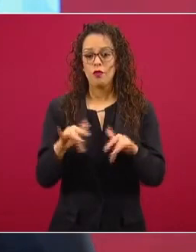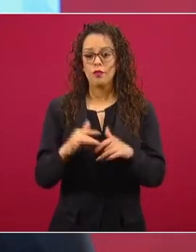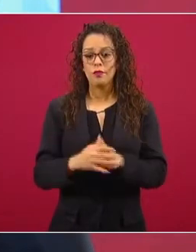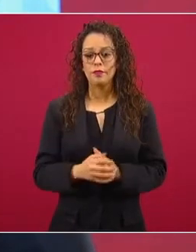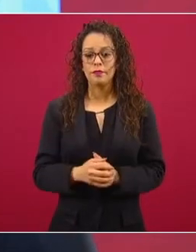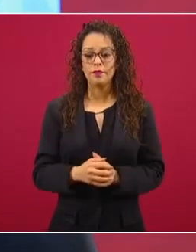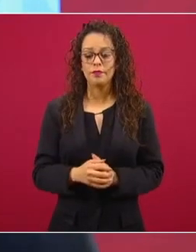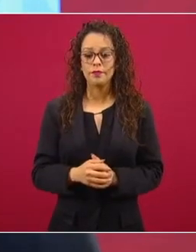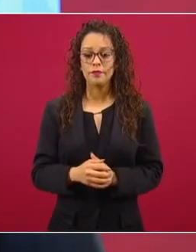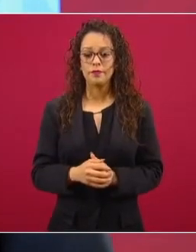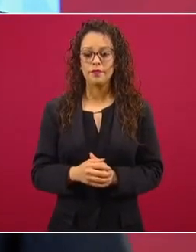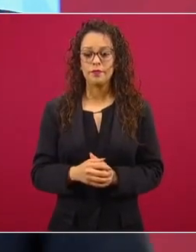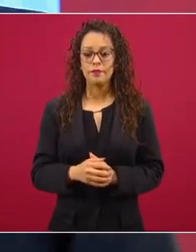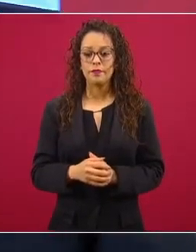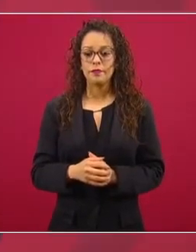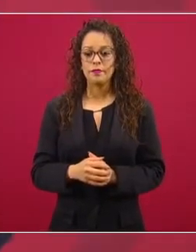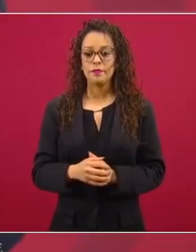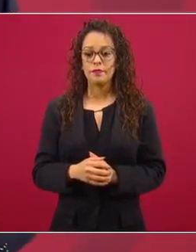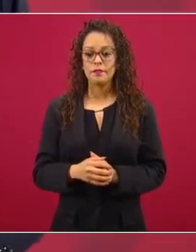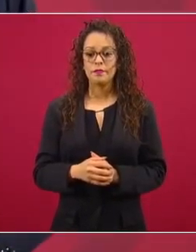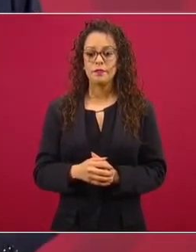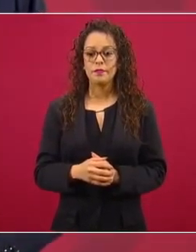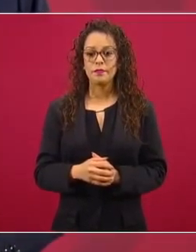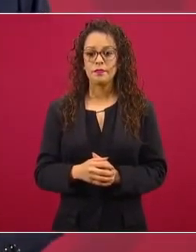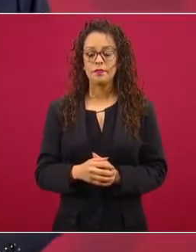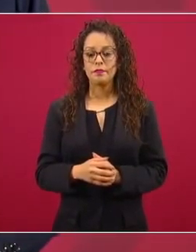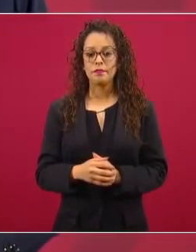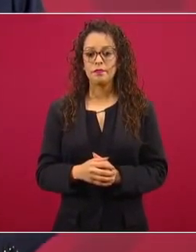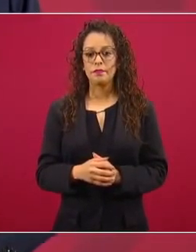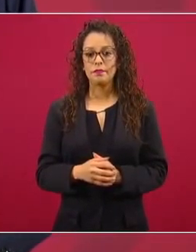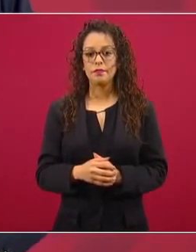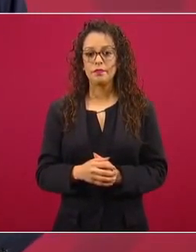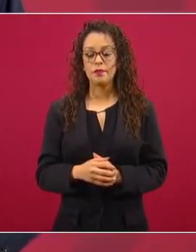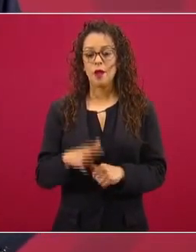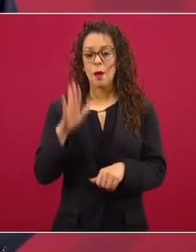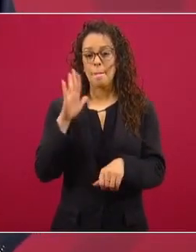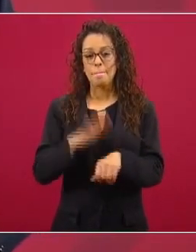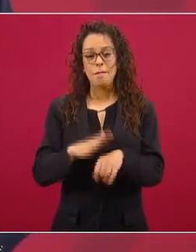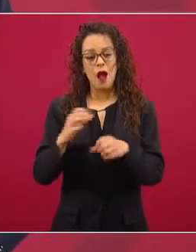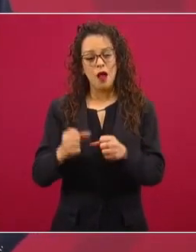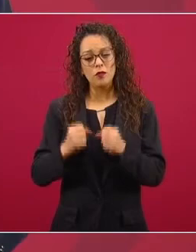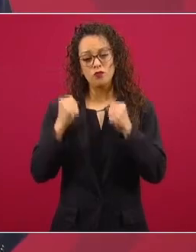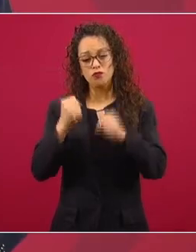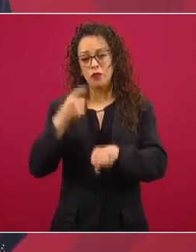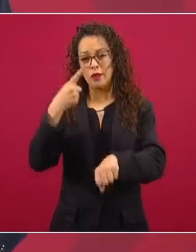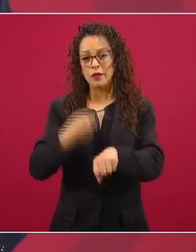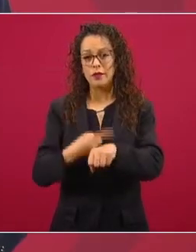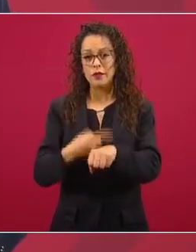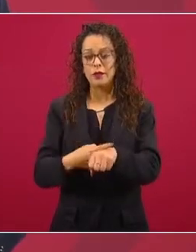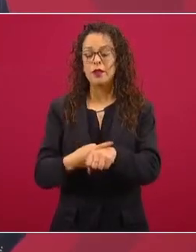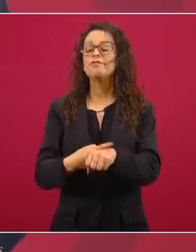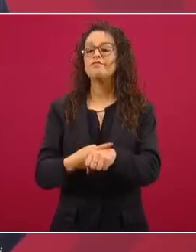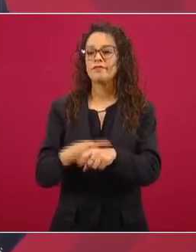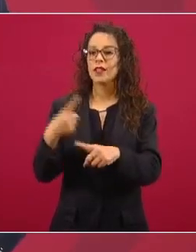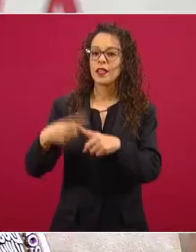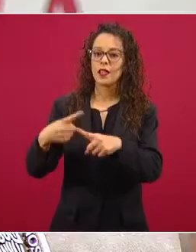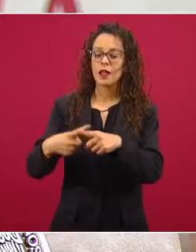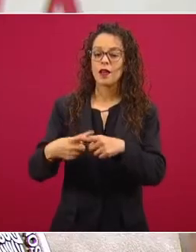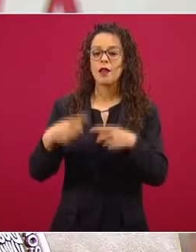se ensaña con quienes tienen más edad, con quienes tienen